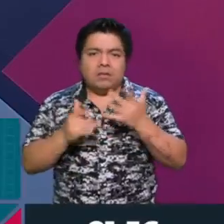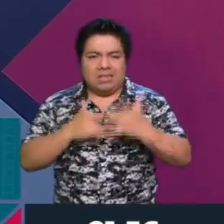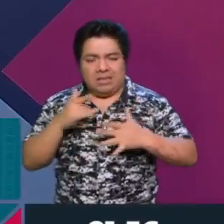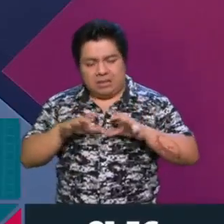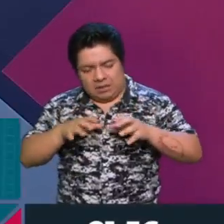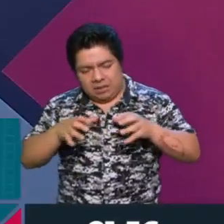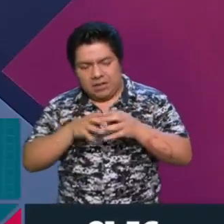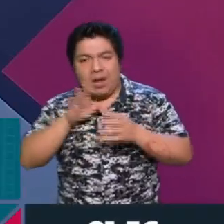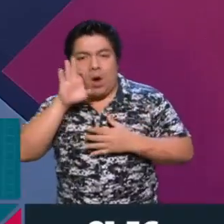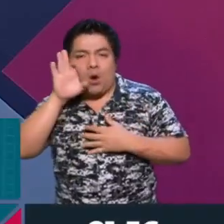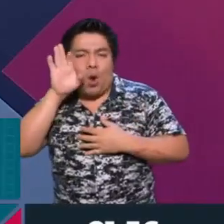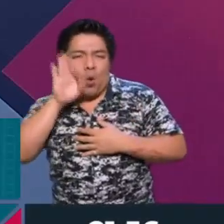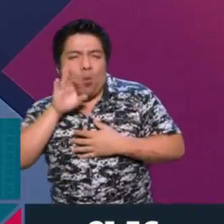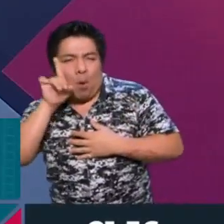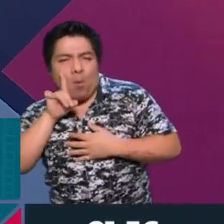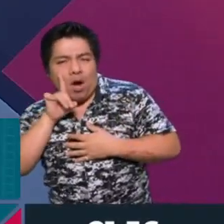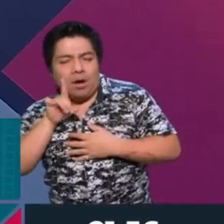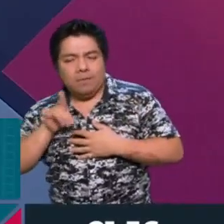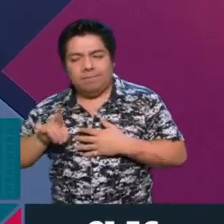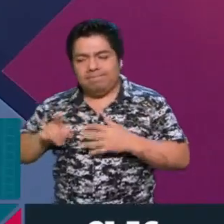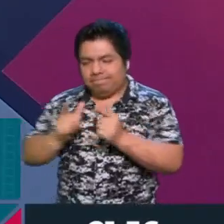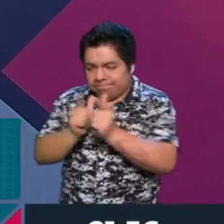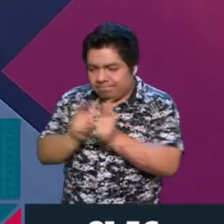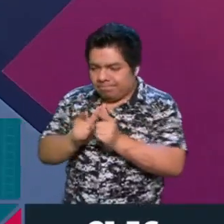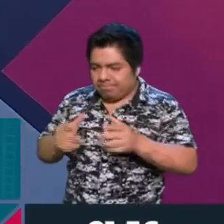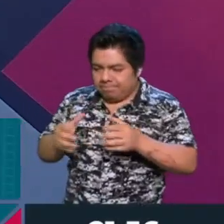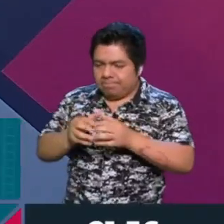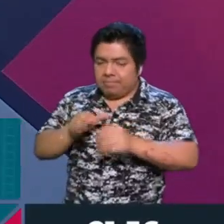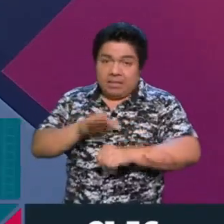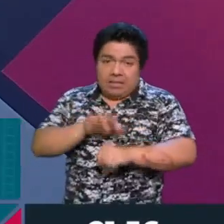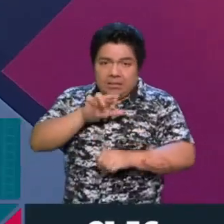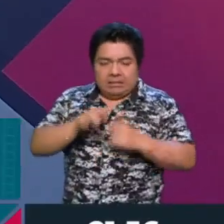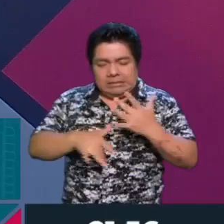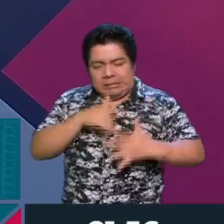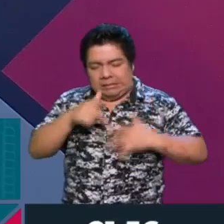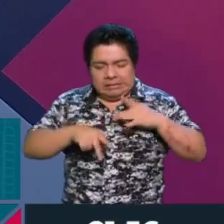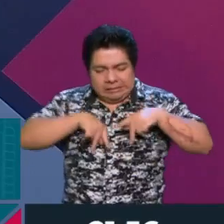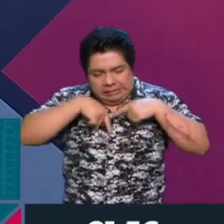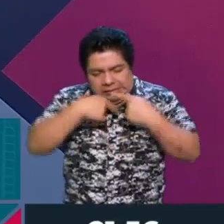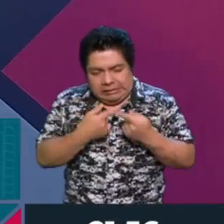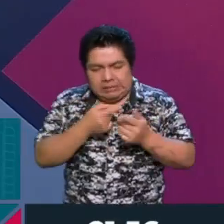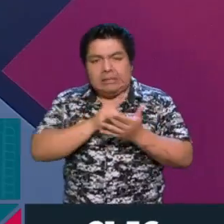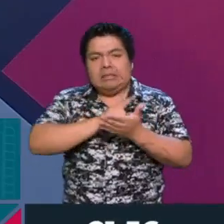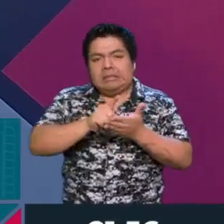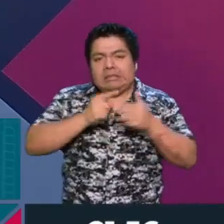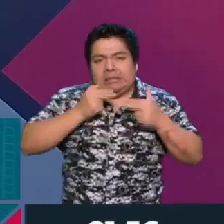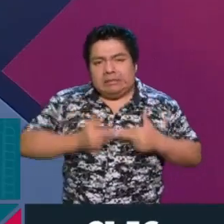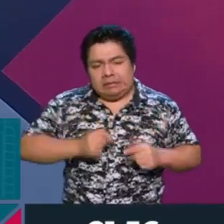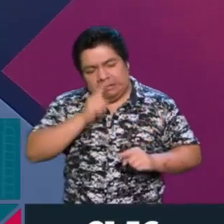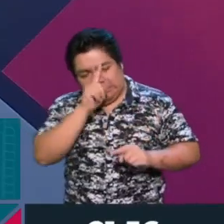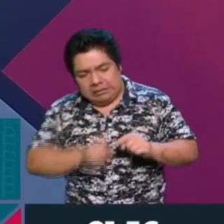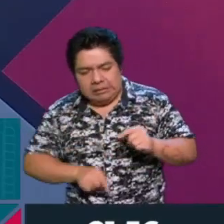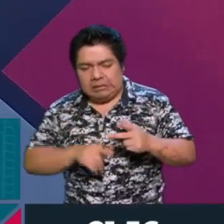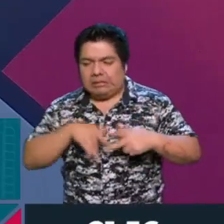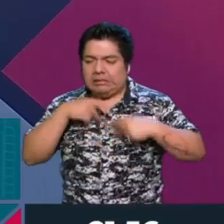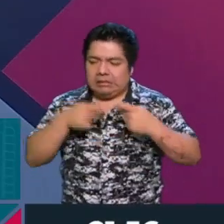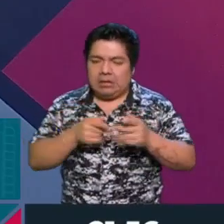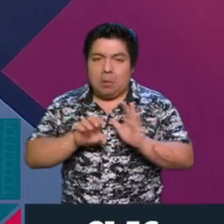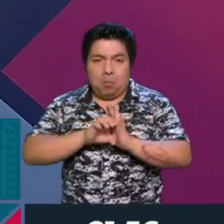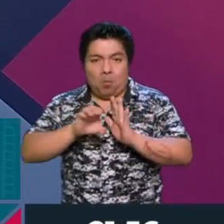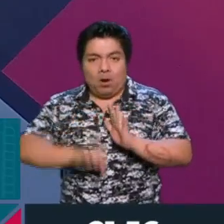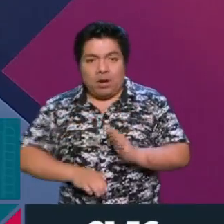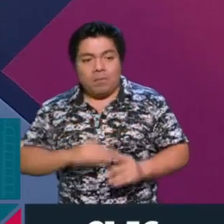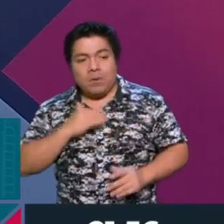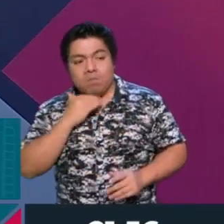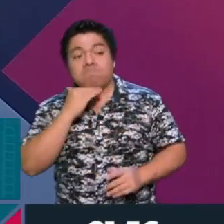población femenina, son los grupos mayormente vulnerados en sus derechos humanos, a quienes se les niega una vida